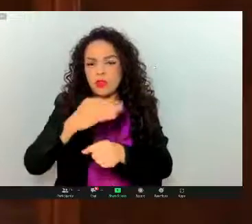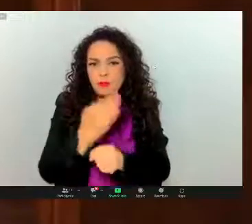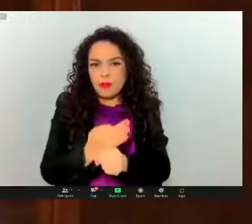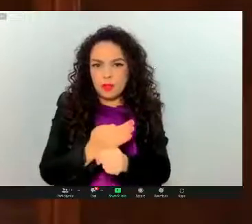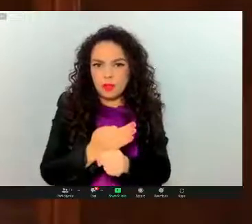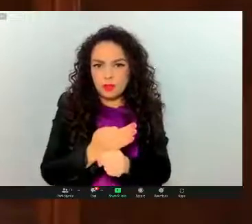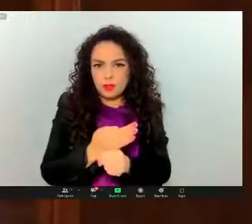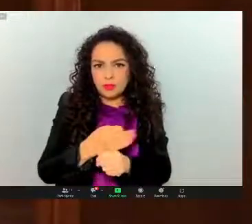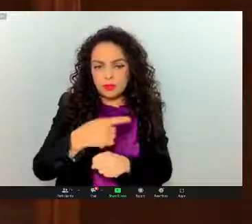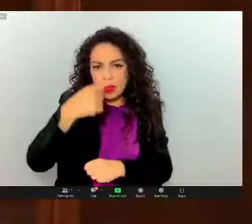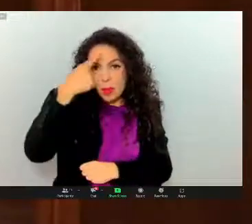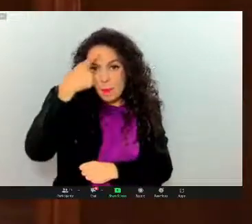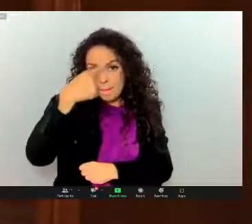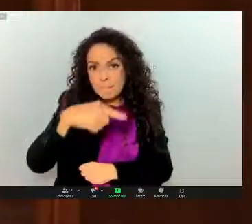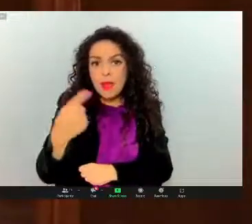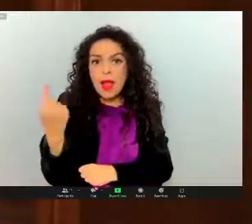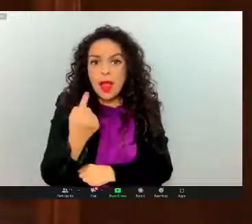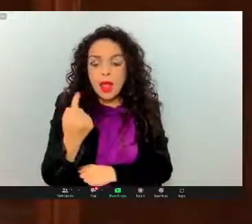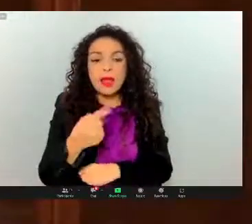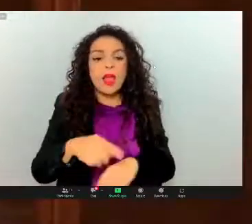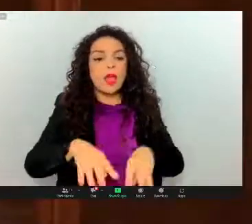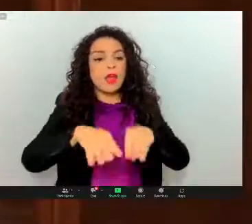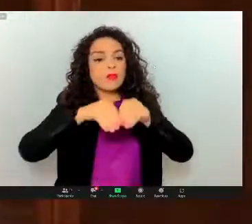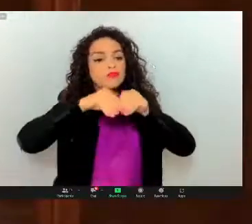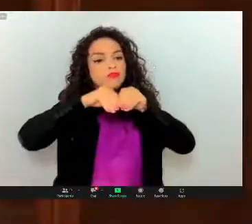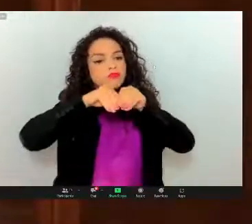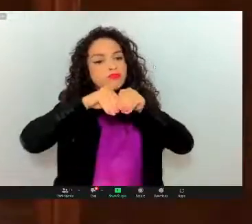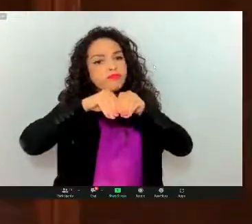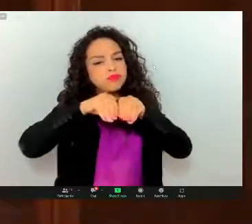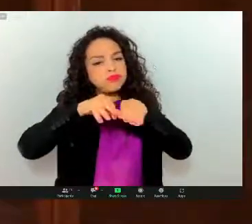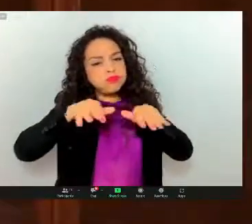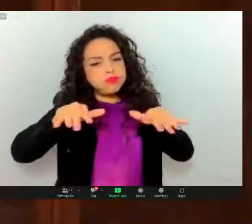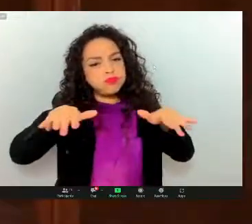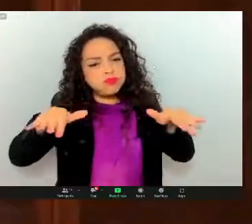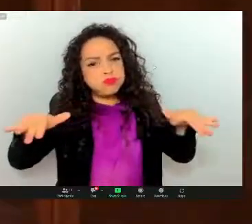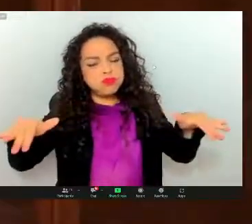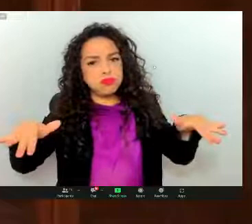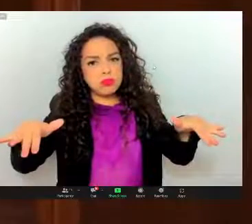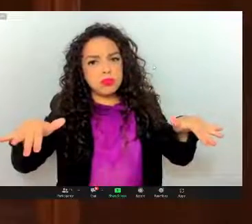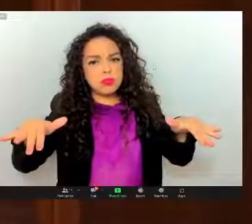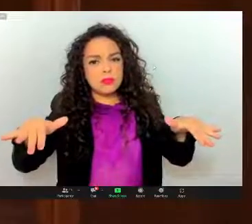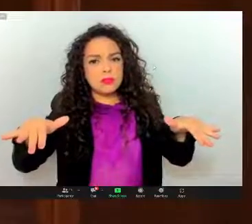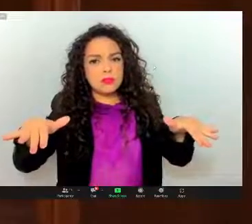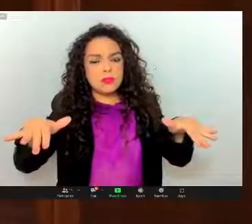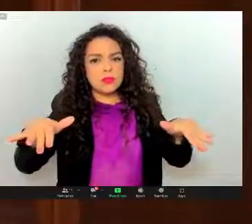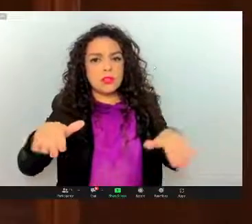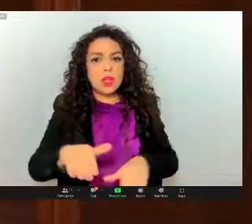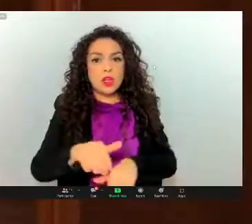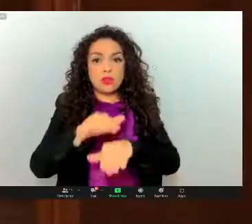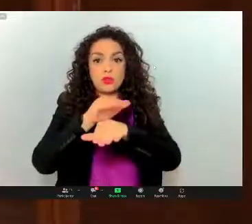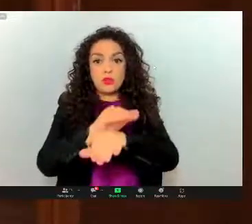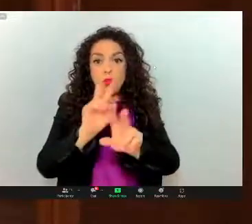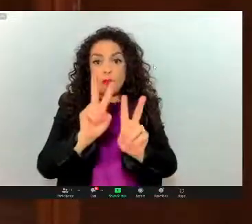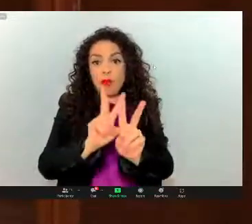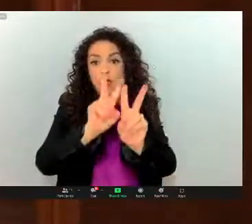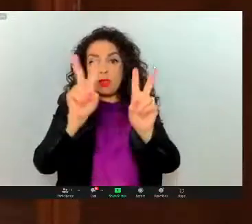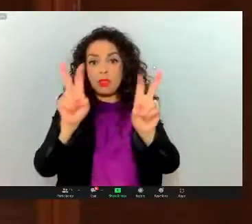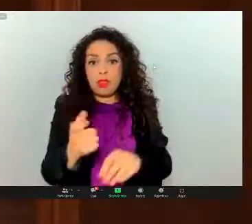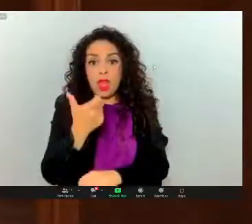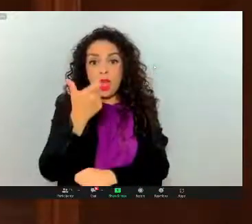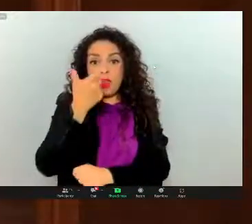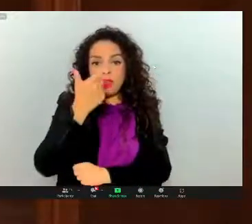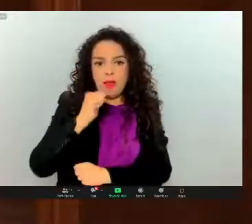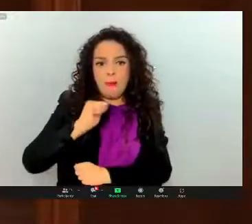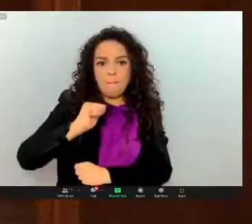hacer público cómo esos ahorros que hoy tienen por la reducción de los